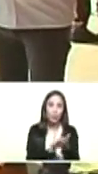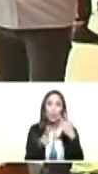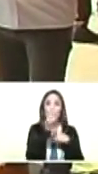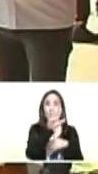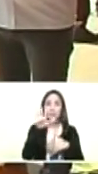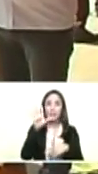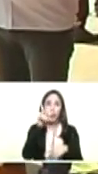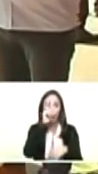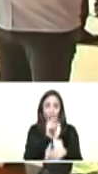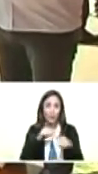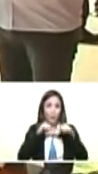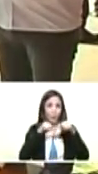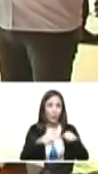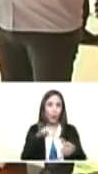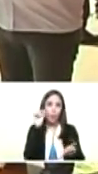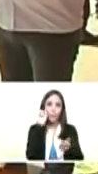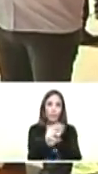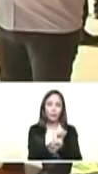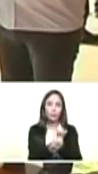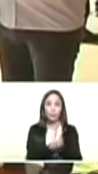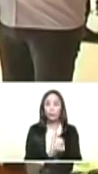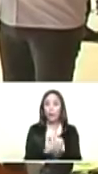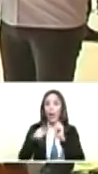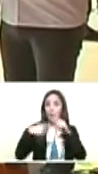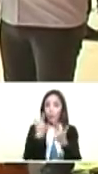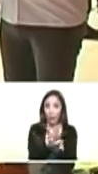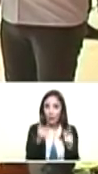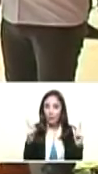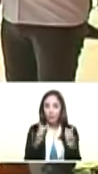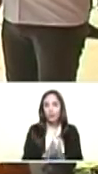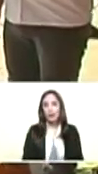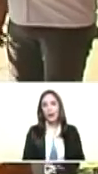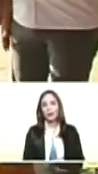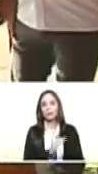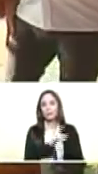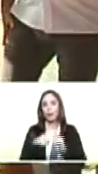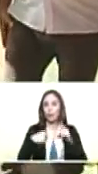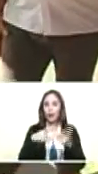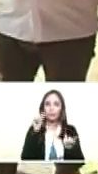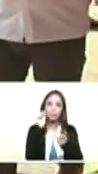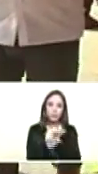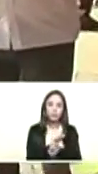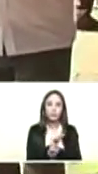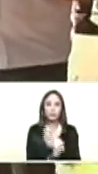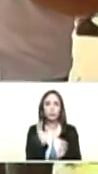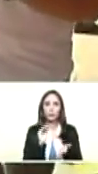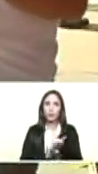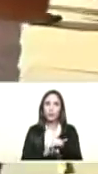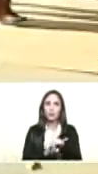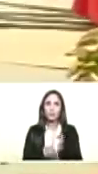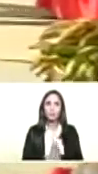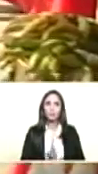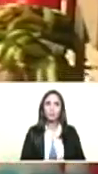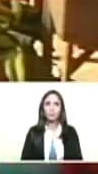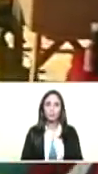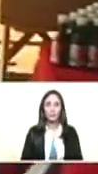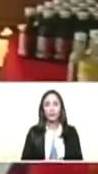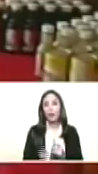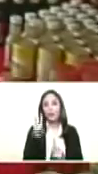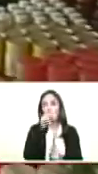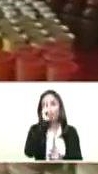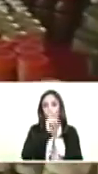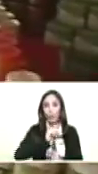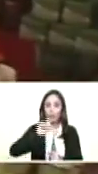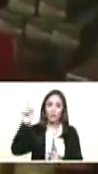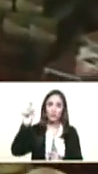Y después que se vaya de aquí, para el infierno, es lo que le corresponde. Bueno, continuemos. Adelante. Vamos. Segundo aniversario de los CAP. Aquí vamos,